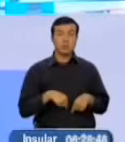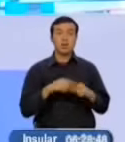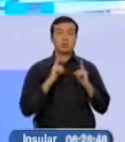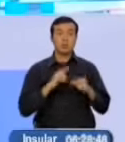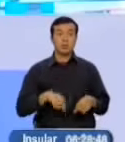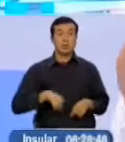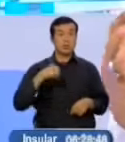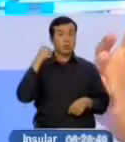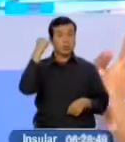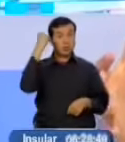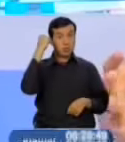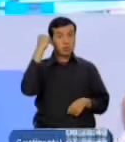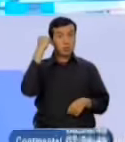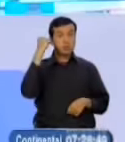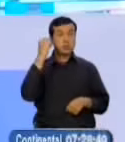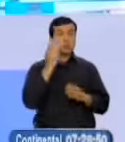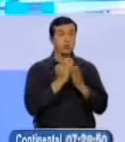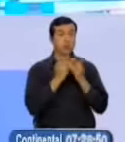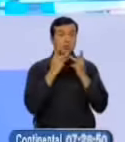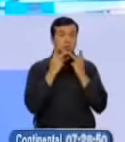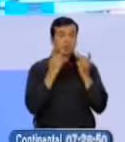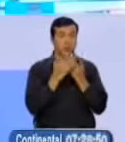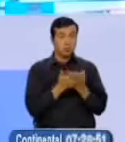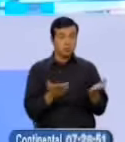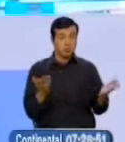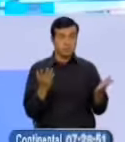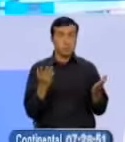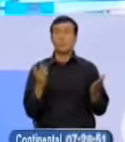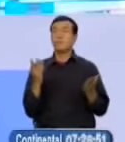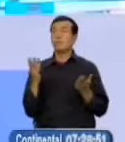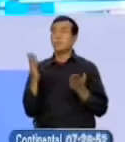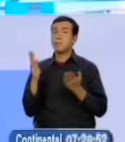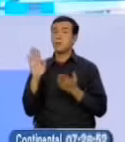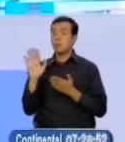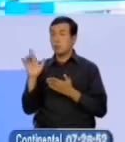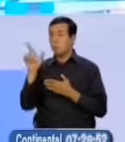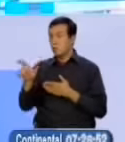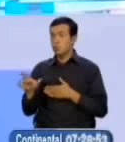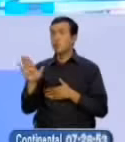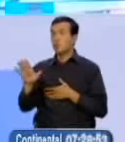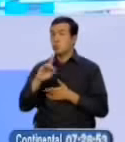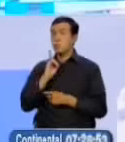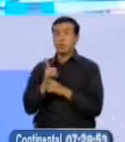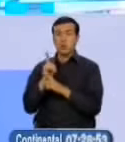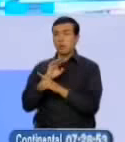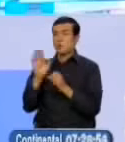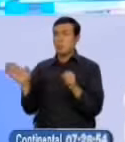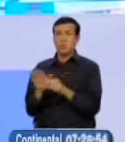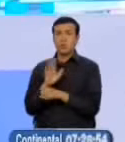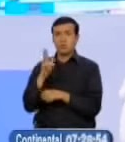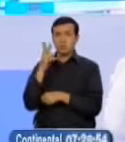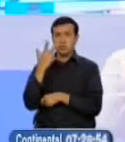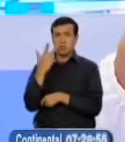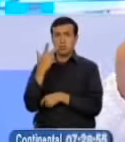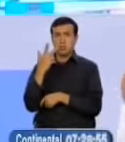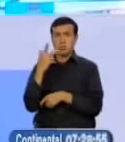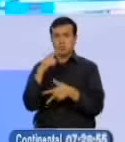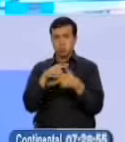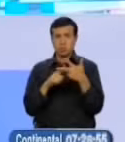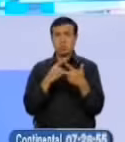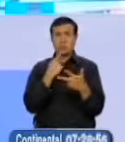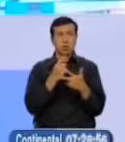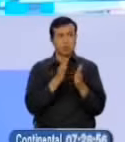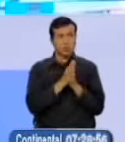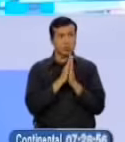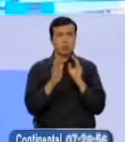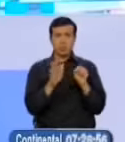derecho, pero no, es un servicio público. Entonces, ahí ya estamos hablando de otra cosa. Exactamente, pero el ciudadano tiene las coberturas de los tres. De la orden de prelación de